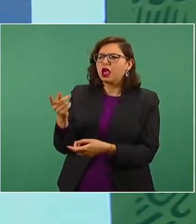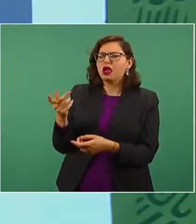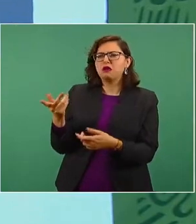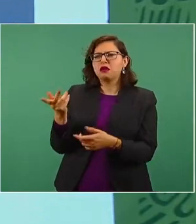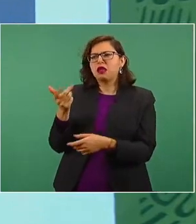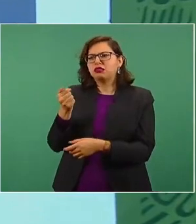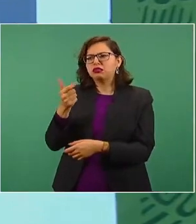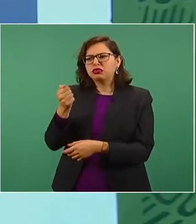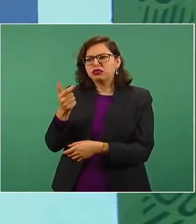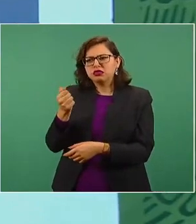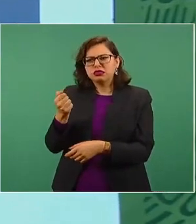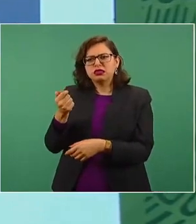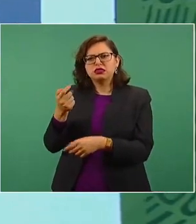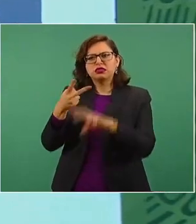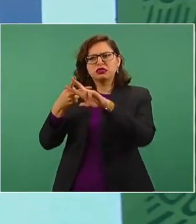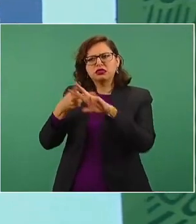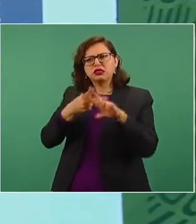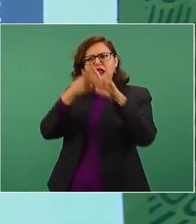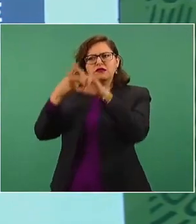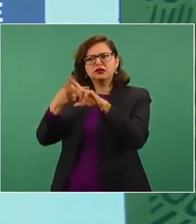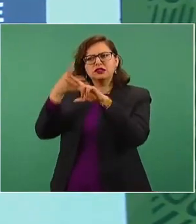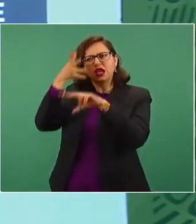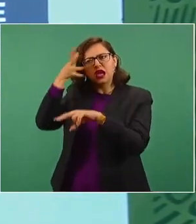Universal o Milenio?